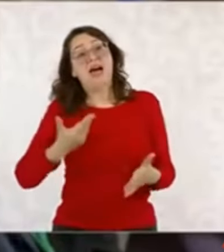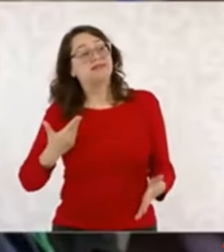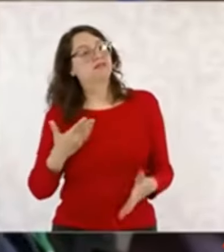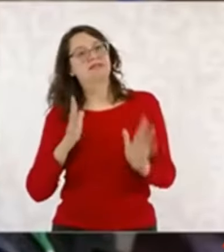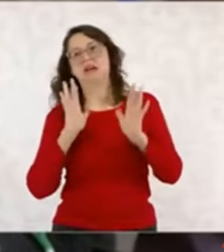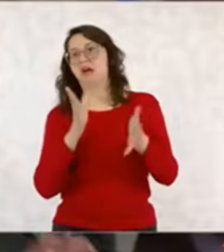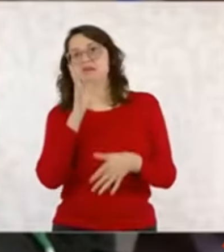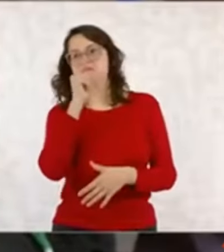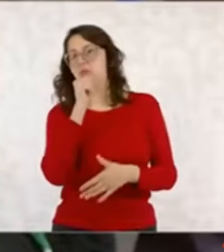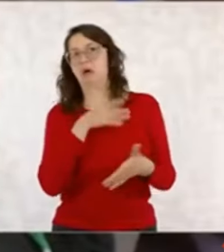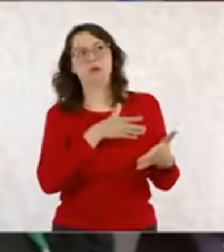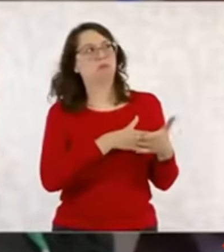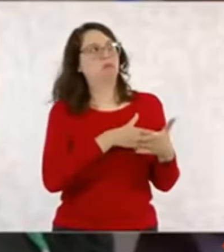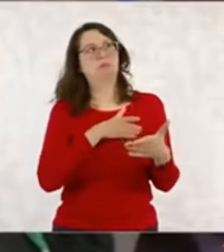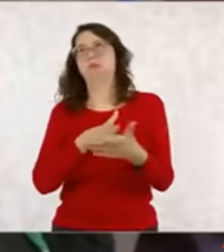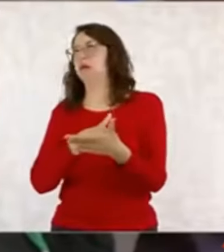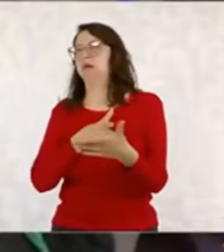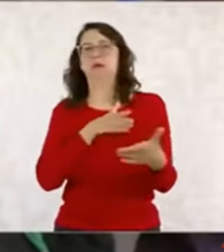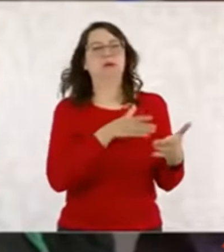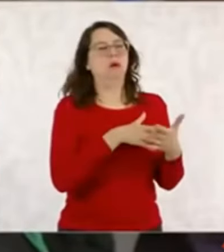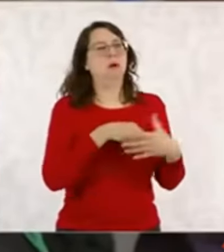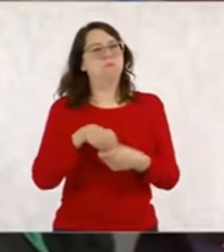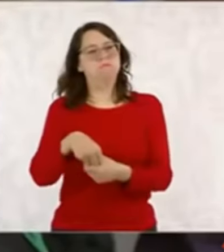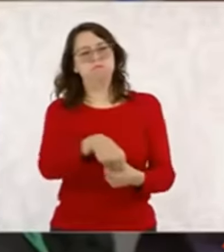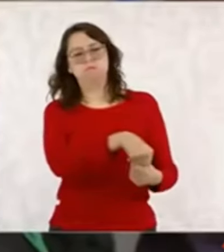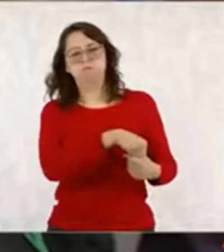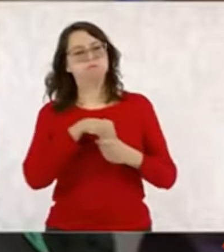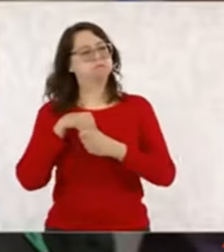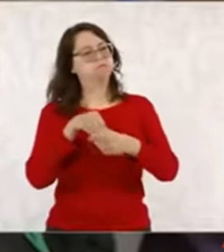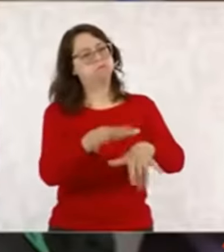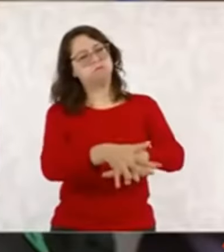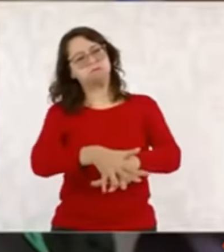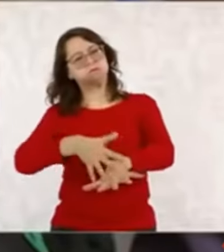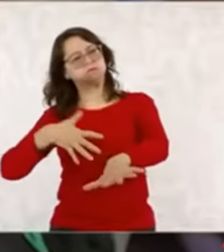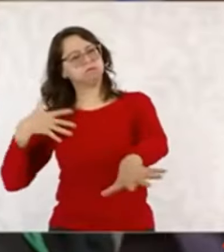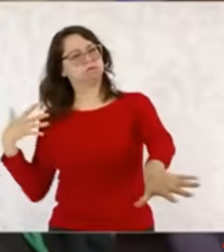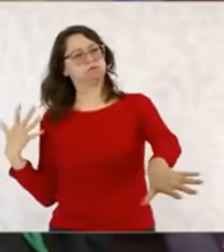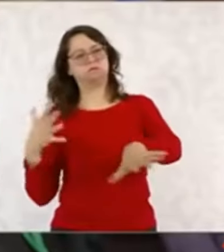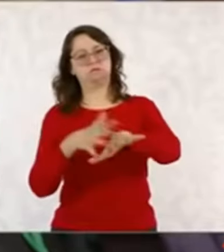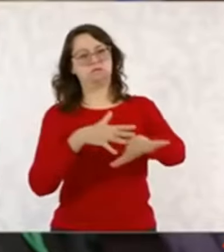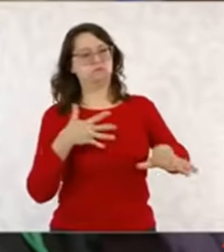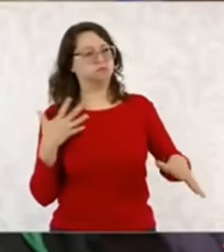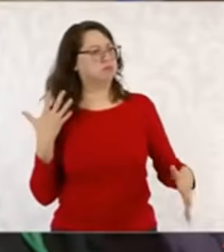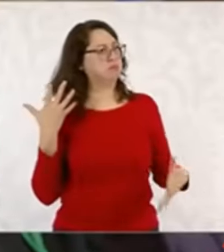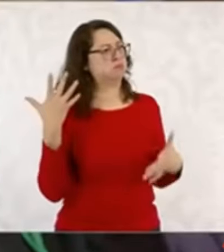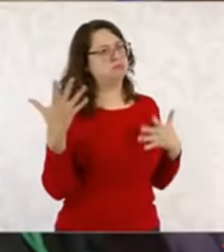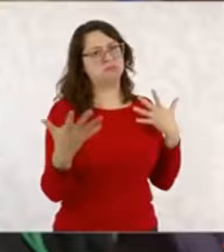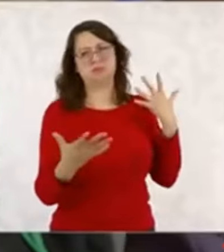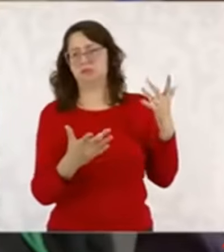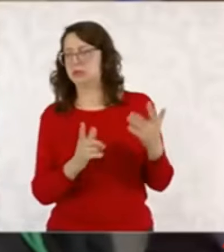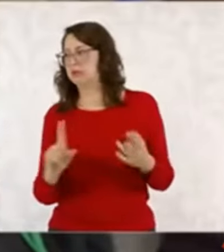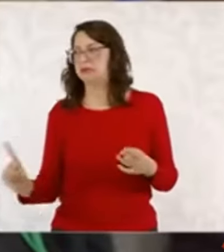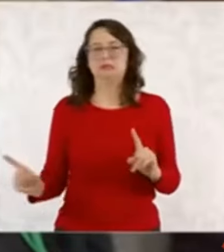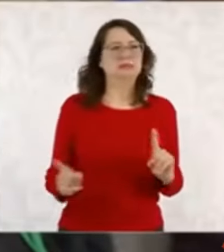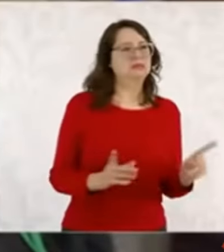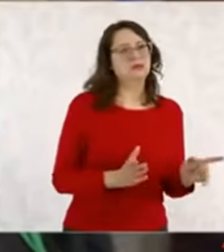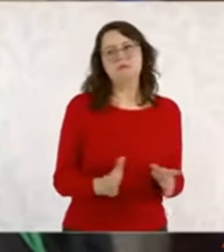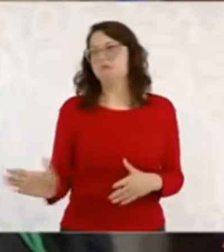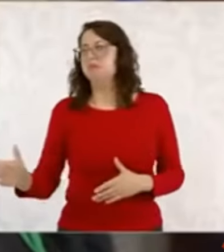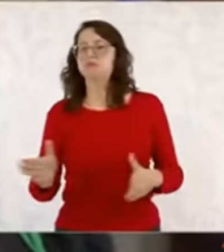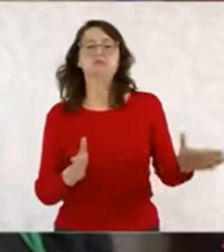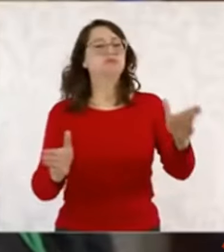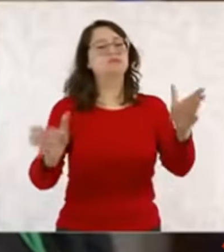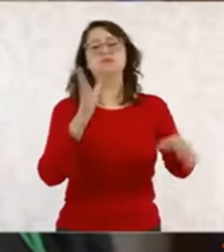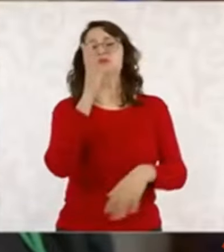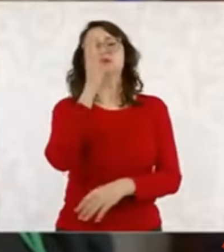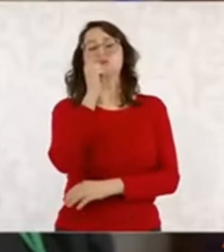evento, de que iniciara, había los ríos de gente y ya era imposible pasar por ninguna de las calles aledañas al